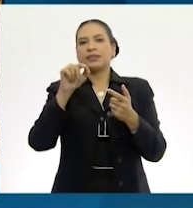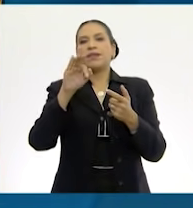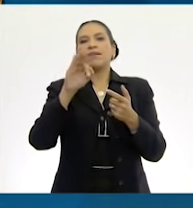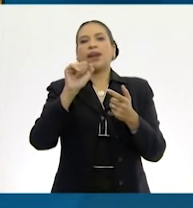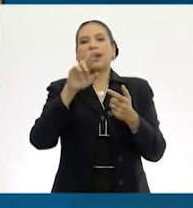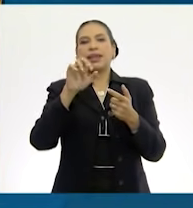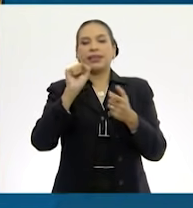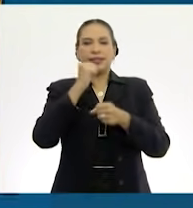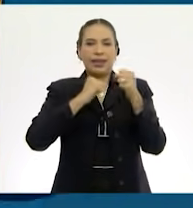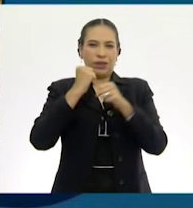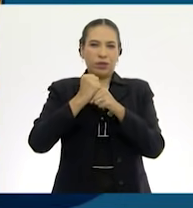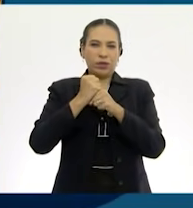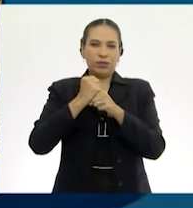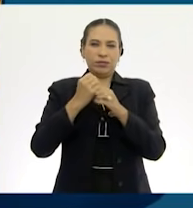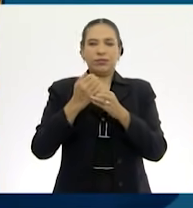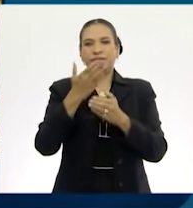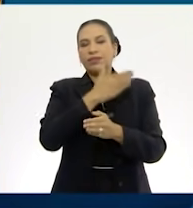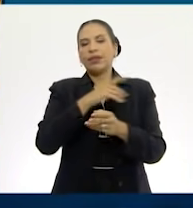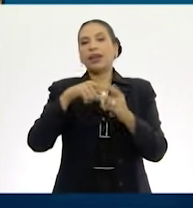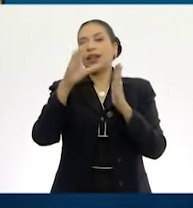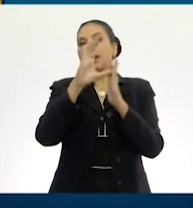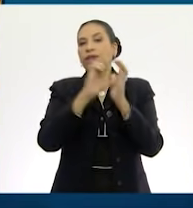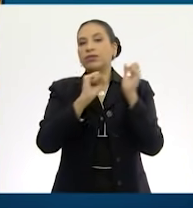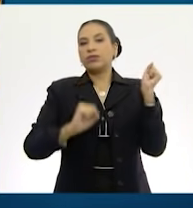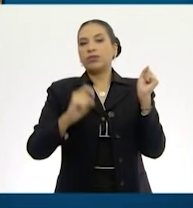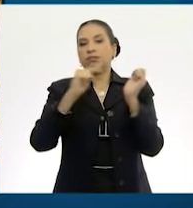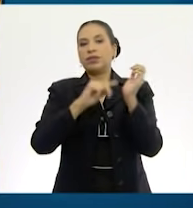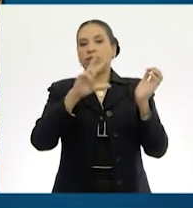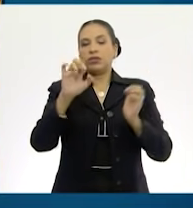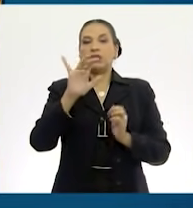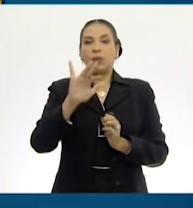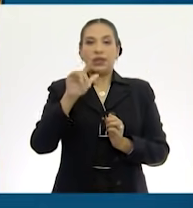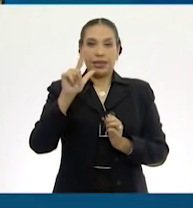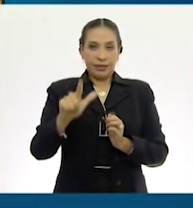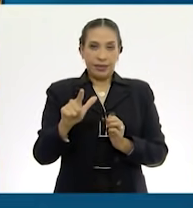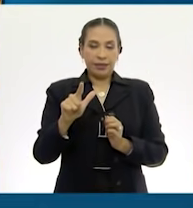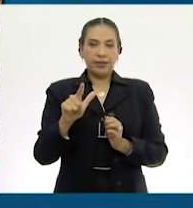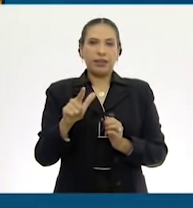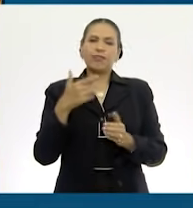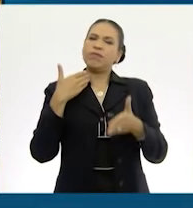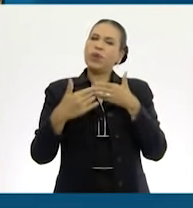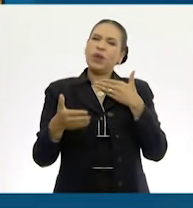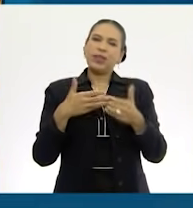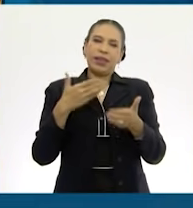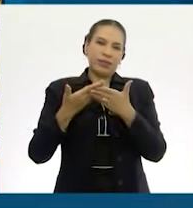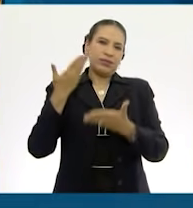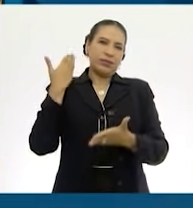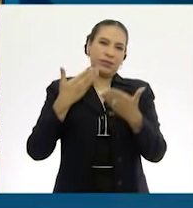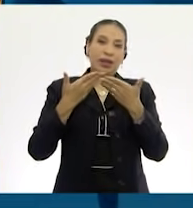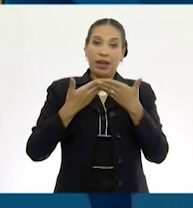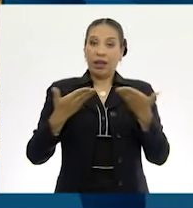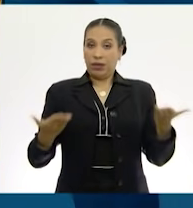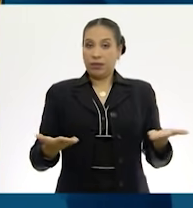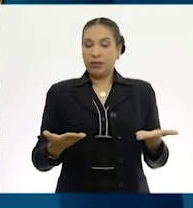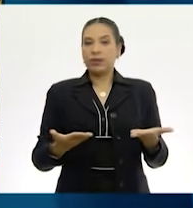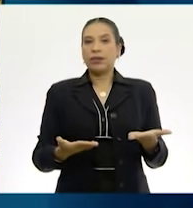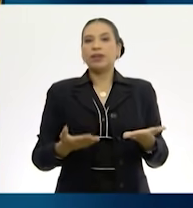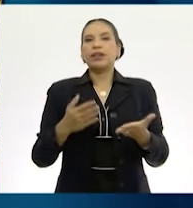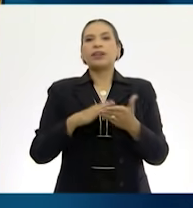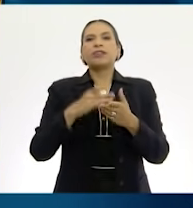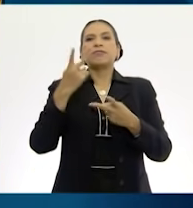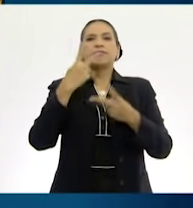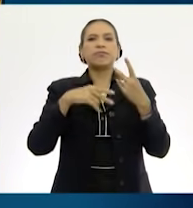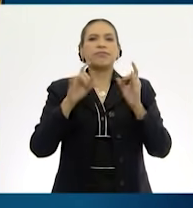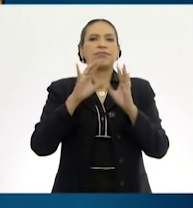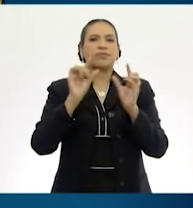antes. La Constitución de 1857, tan moderna en aquel entonces como hoy, introdujo en